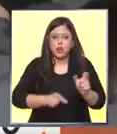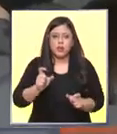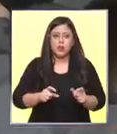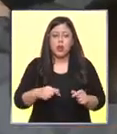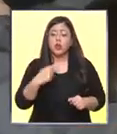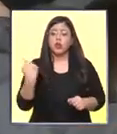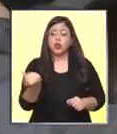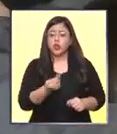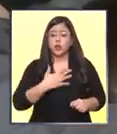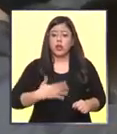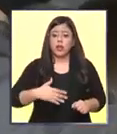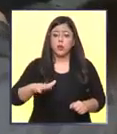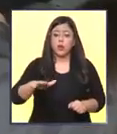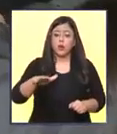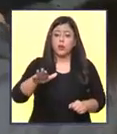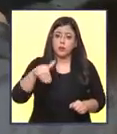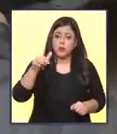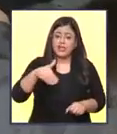a no mezclar